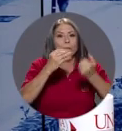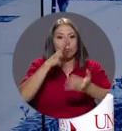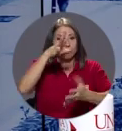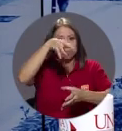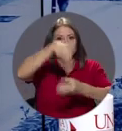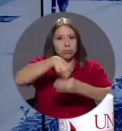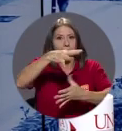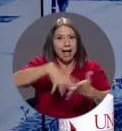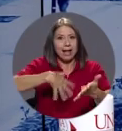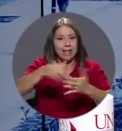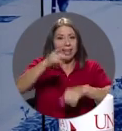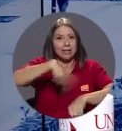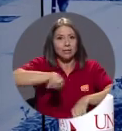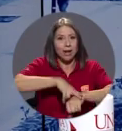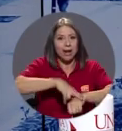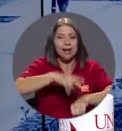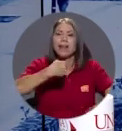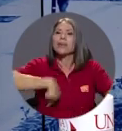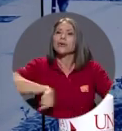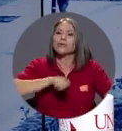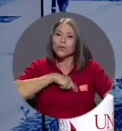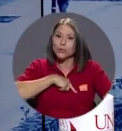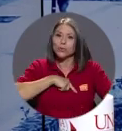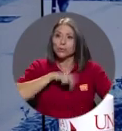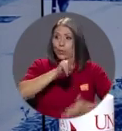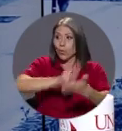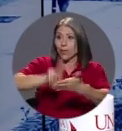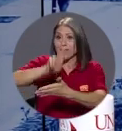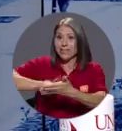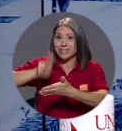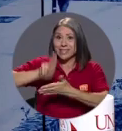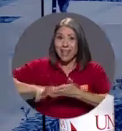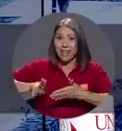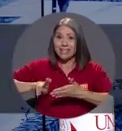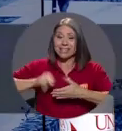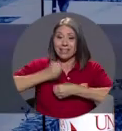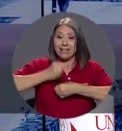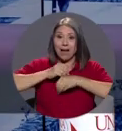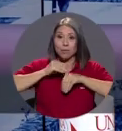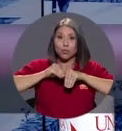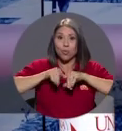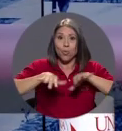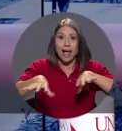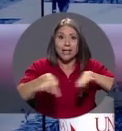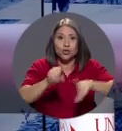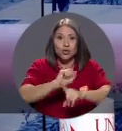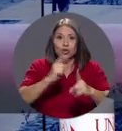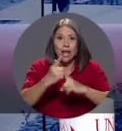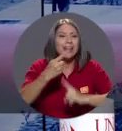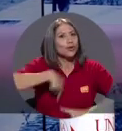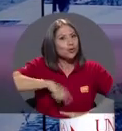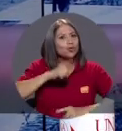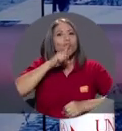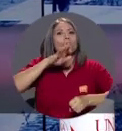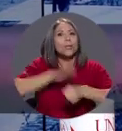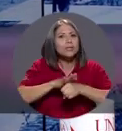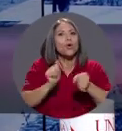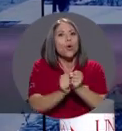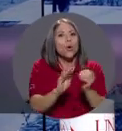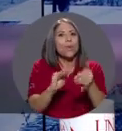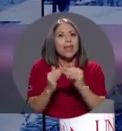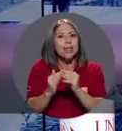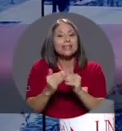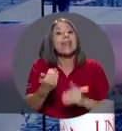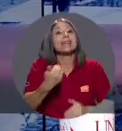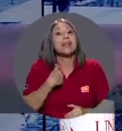poner el tema en la agenda nacional, nosotros tenemos un compromiso como universidades de la extensión, la acción social con las comunidades.